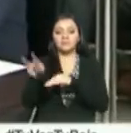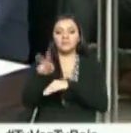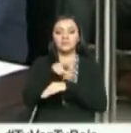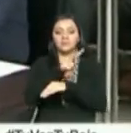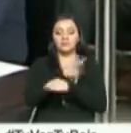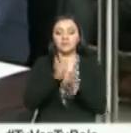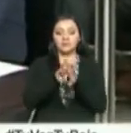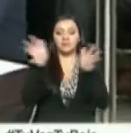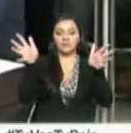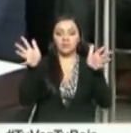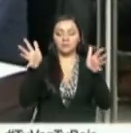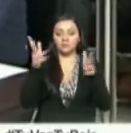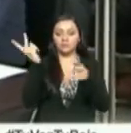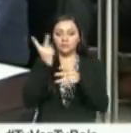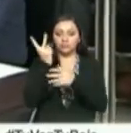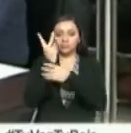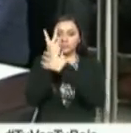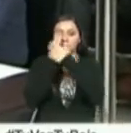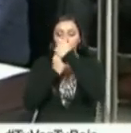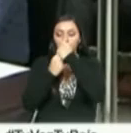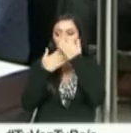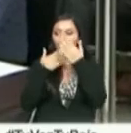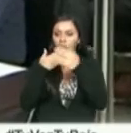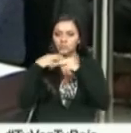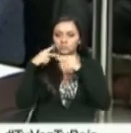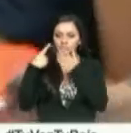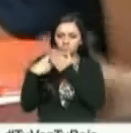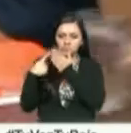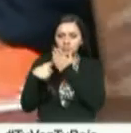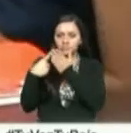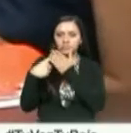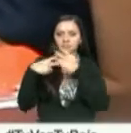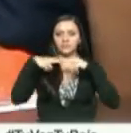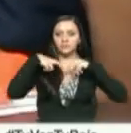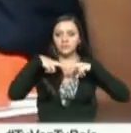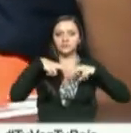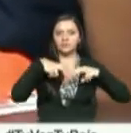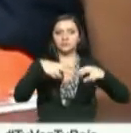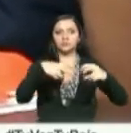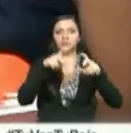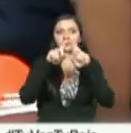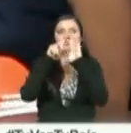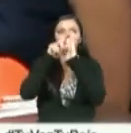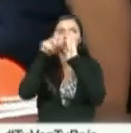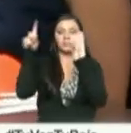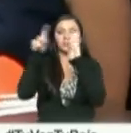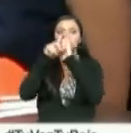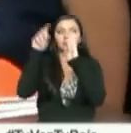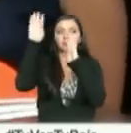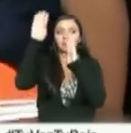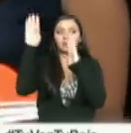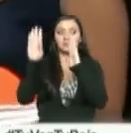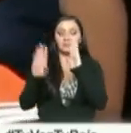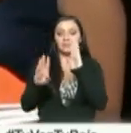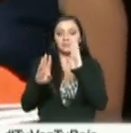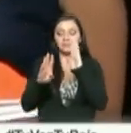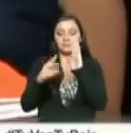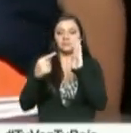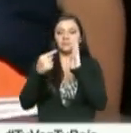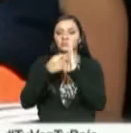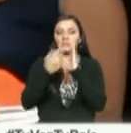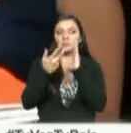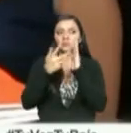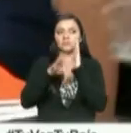del Estado los presuntos sobornos realizados por la empresa Odebrecht a varios funcionarios públicos del Ecuador